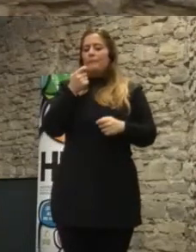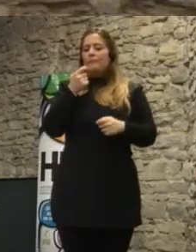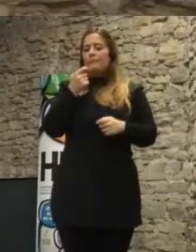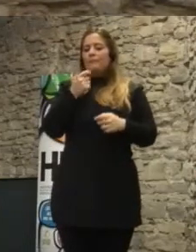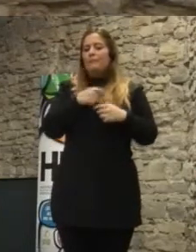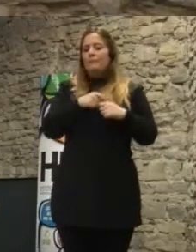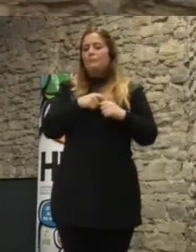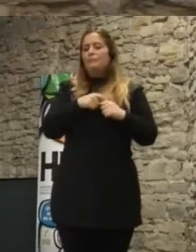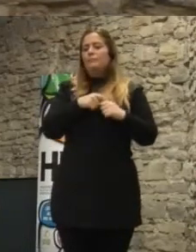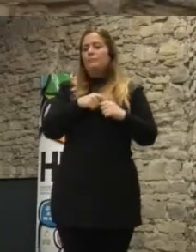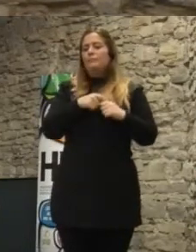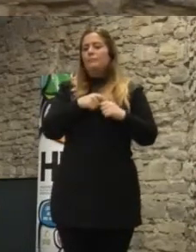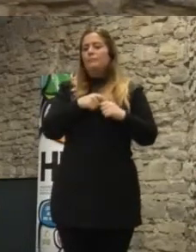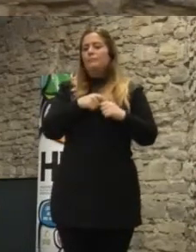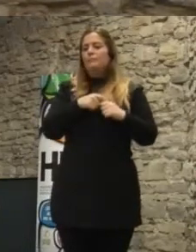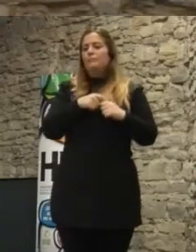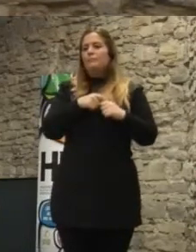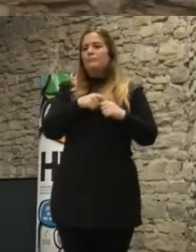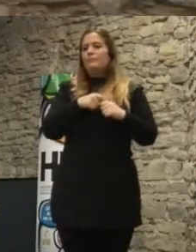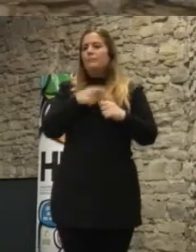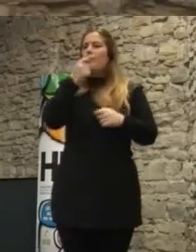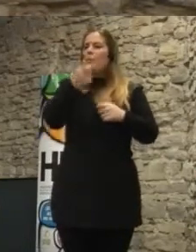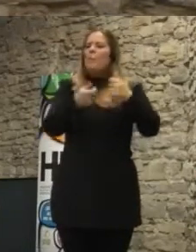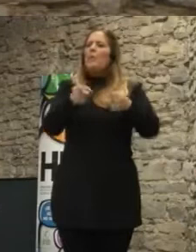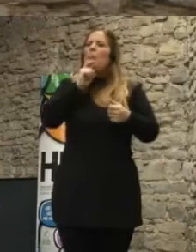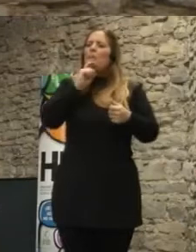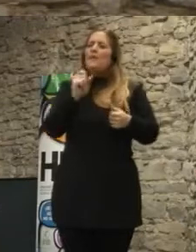articular, no sé qué palabra utilizar, organizar,